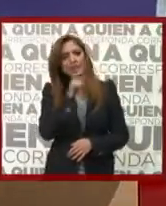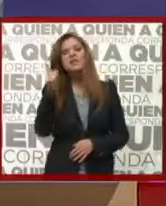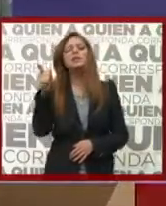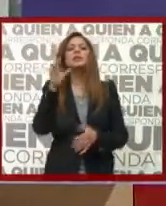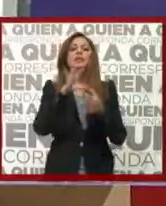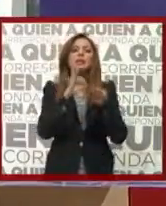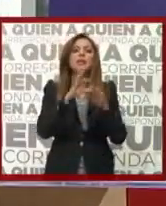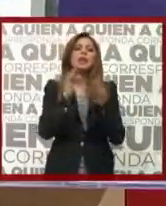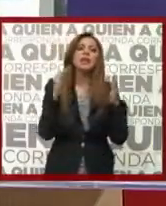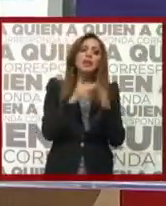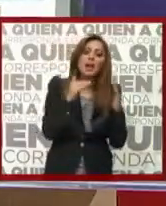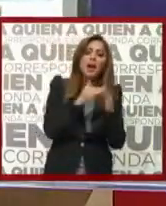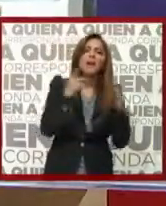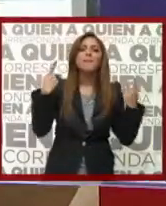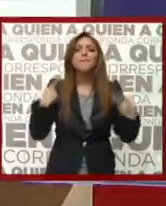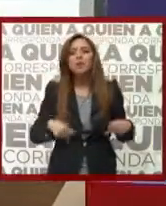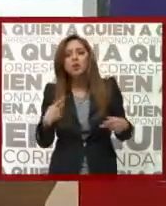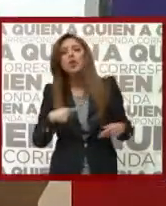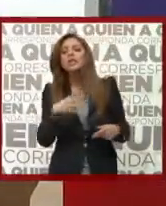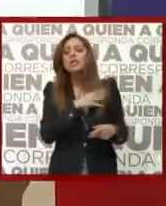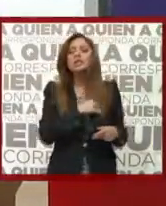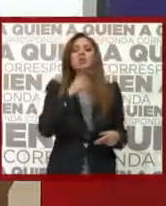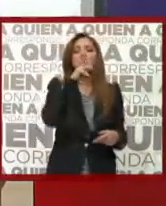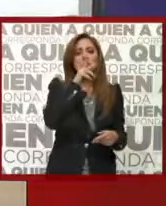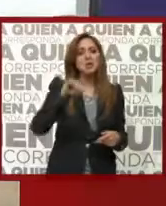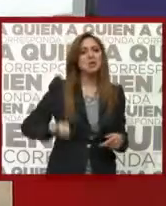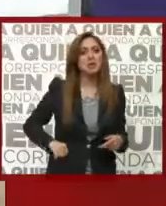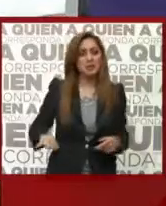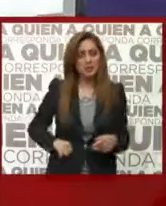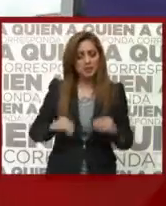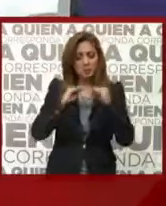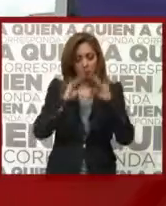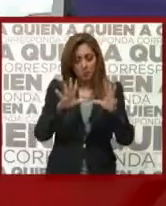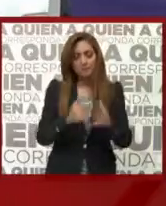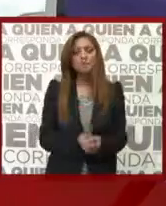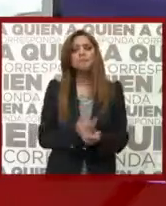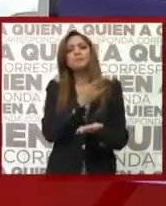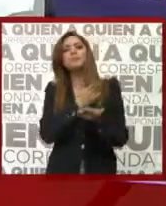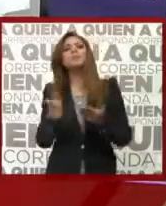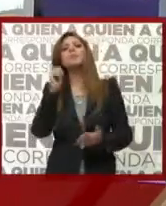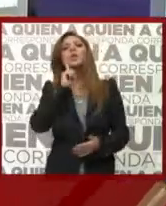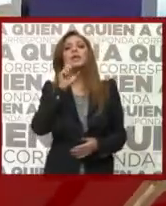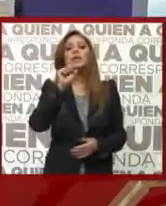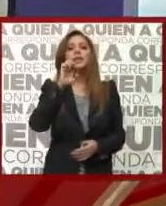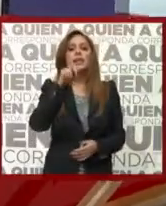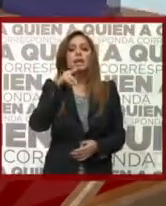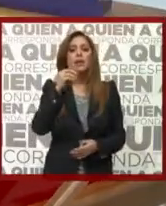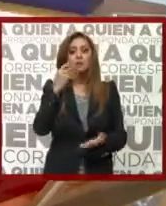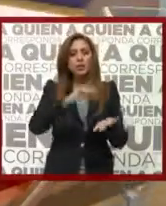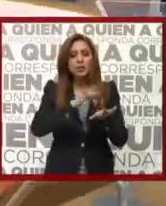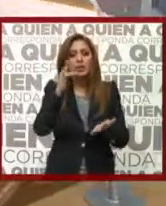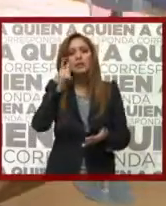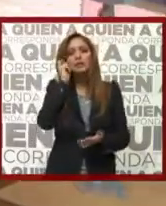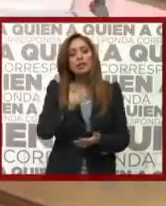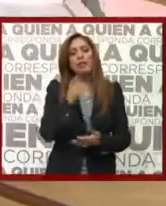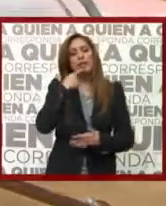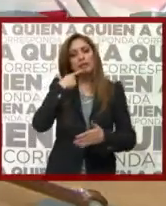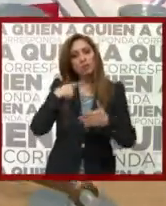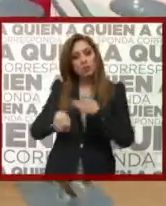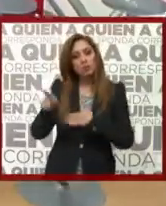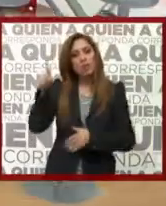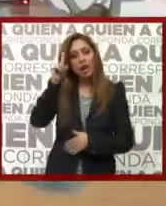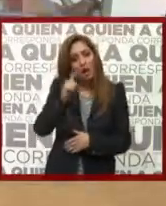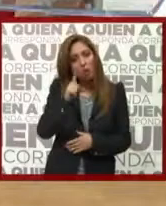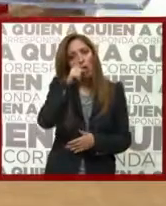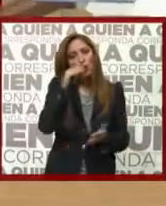la casa, la concubina, los hijos grandes, todo eso estaría interesante. Selene Ruiz, gracias a ti. Qué bueno que sigues insistiendo en denunciar lo del agua. Y